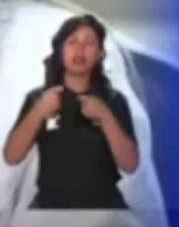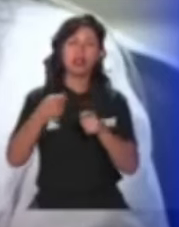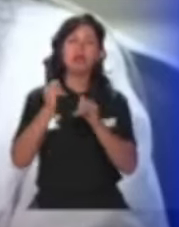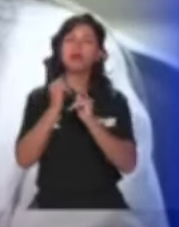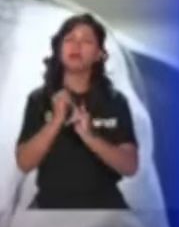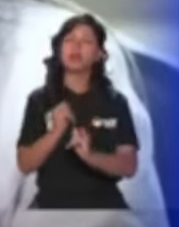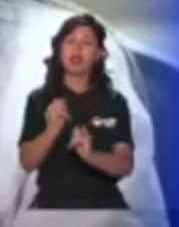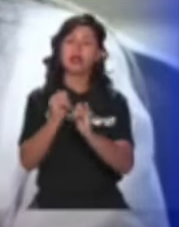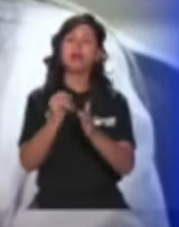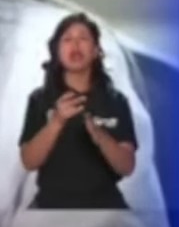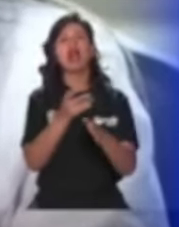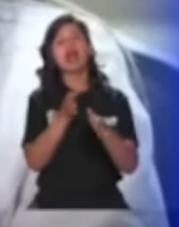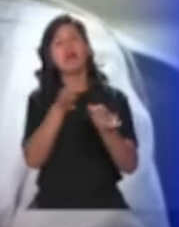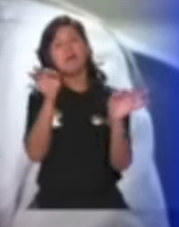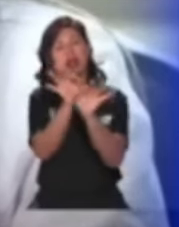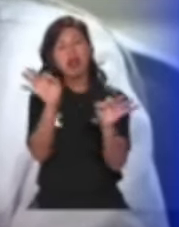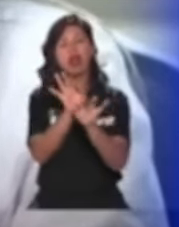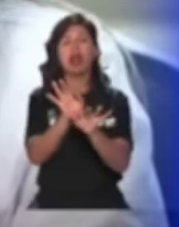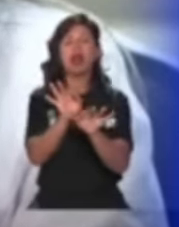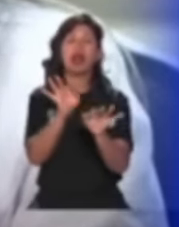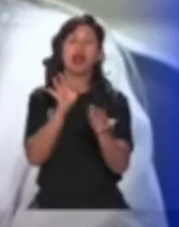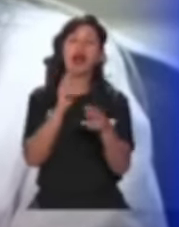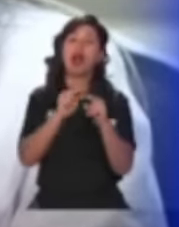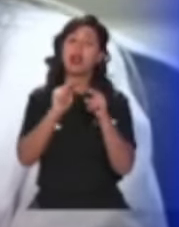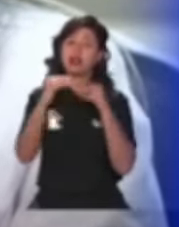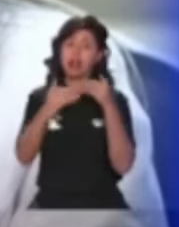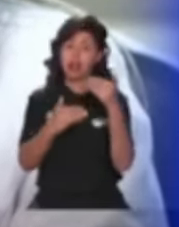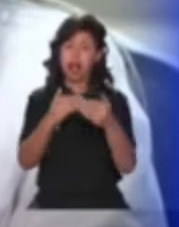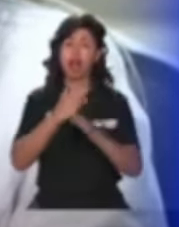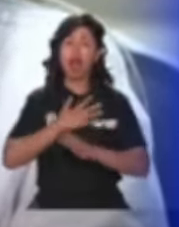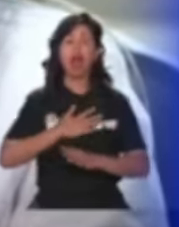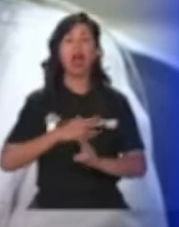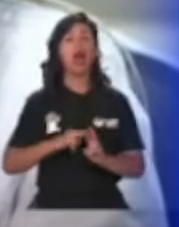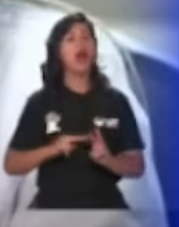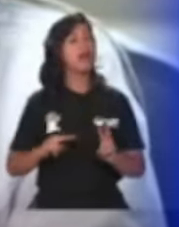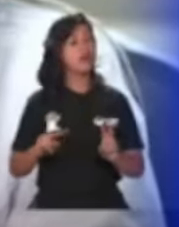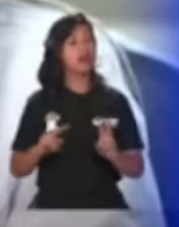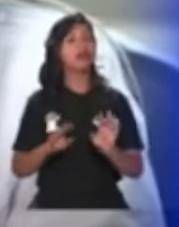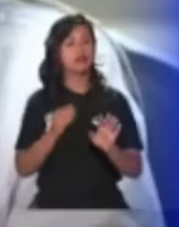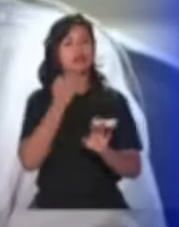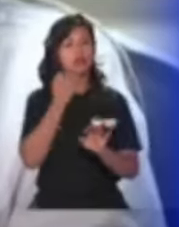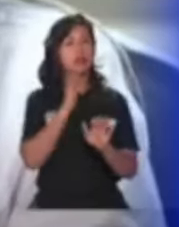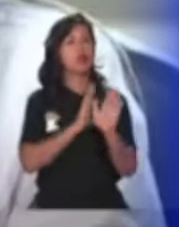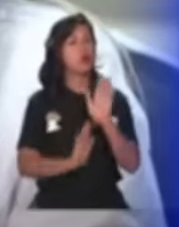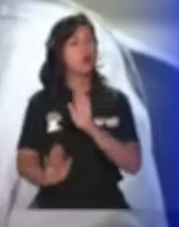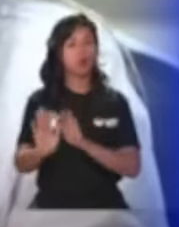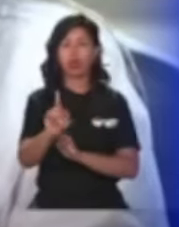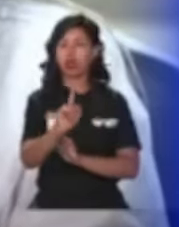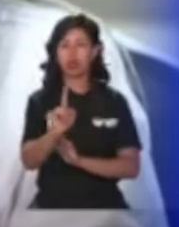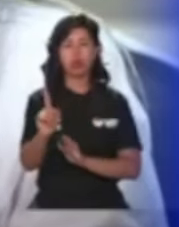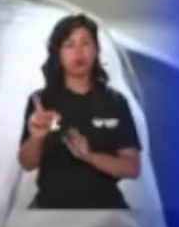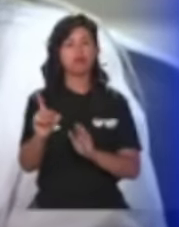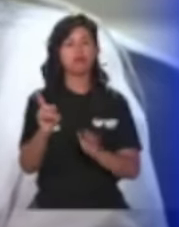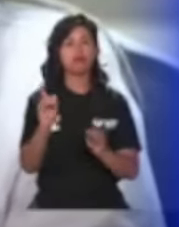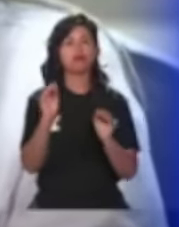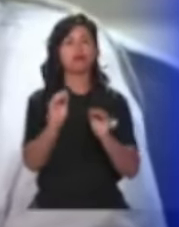orientando. Tiene que hacer esto, ir haciéndolo con calma. Tampoco, también tuvimos harto cuidado de no saturarlo, de